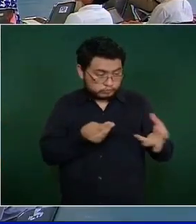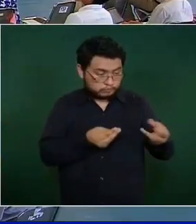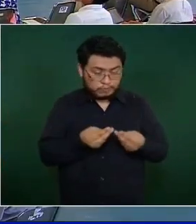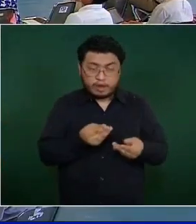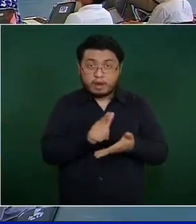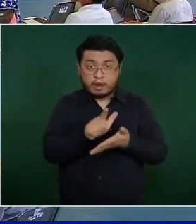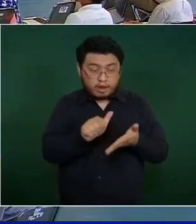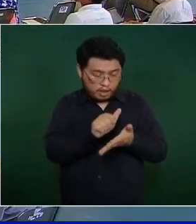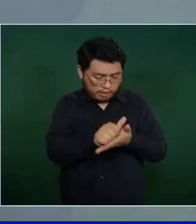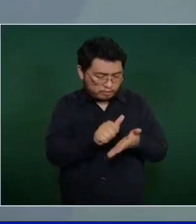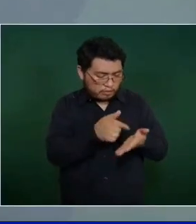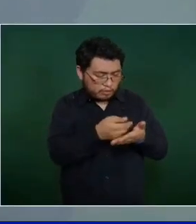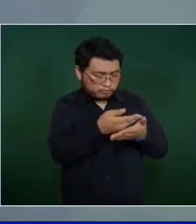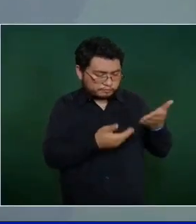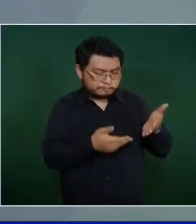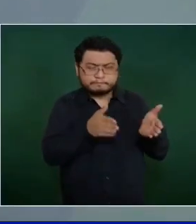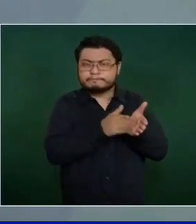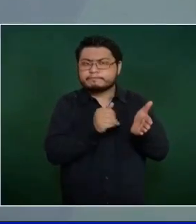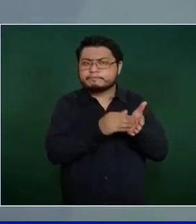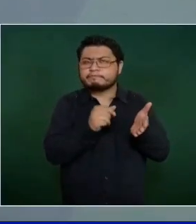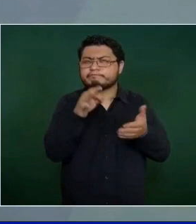actas,